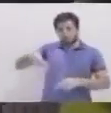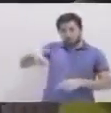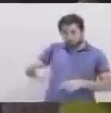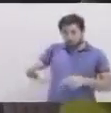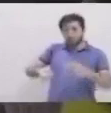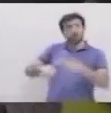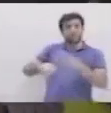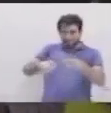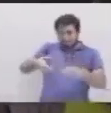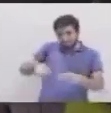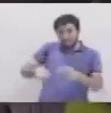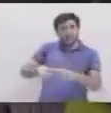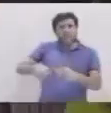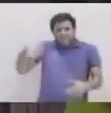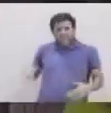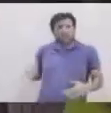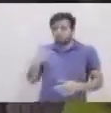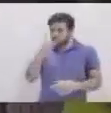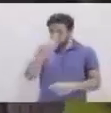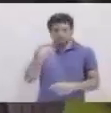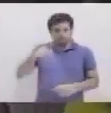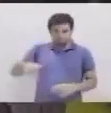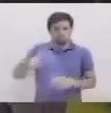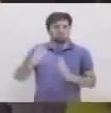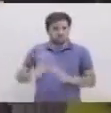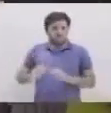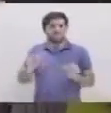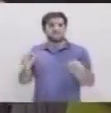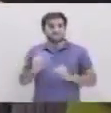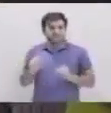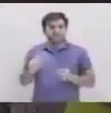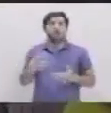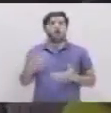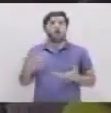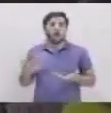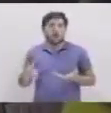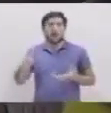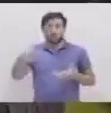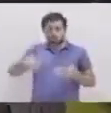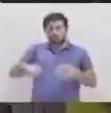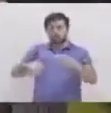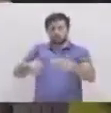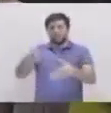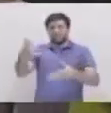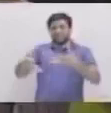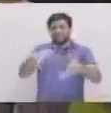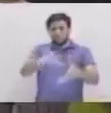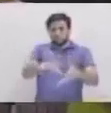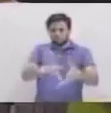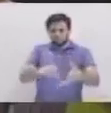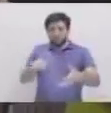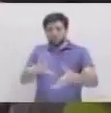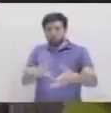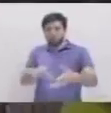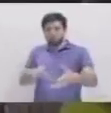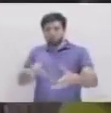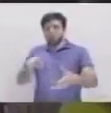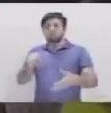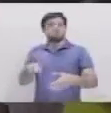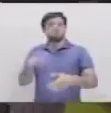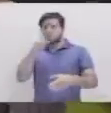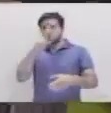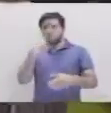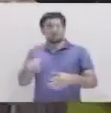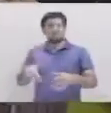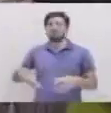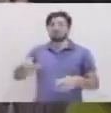van a absorber o ceder diferente el calor. Necesitamos que lo que colocamos al fuego pueda absorber el calor para que cocinemos y preparemos